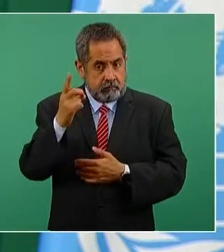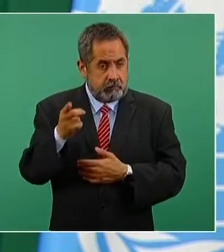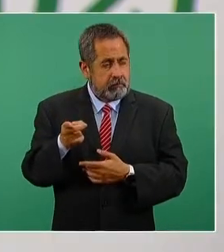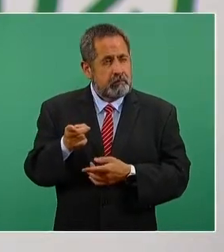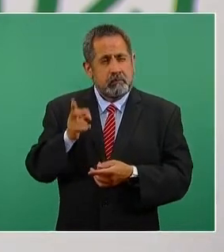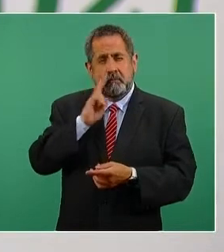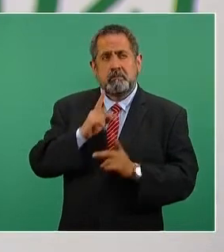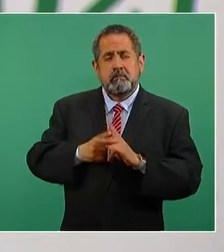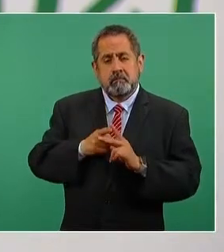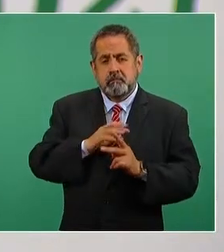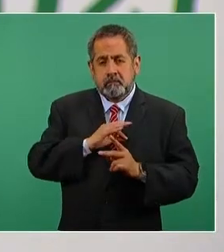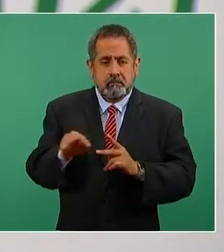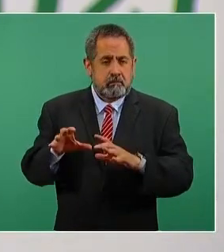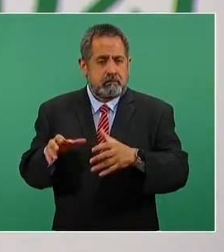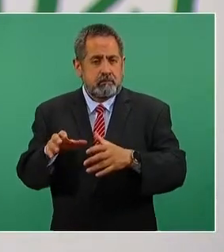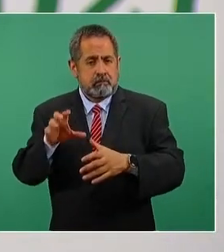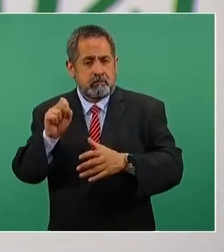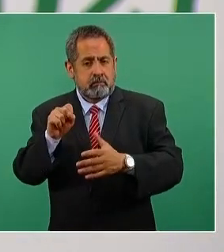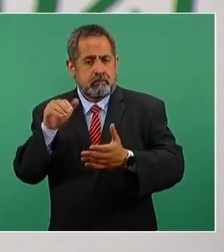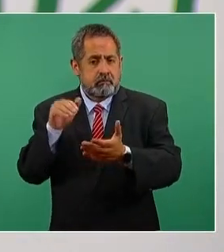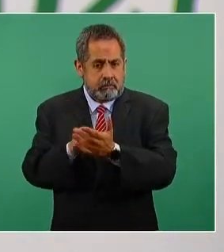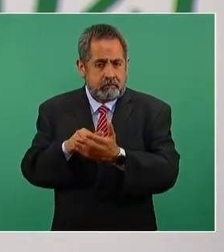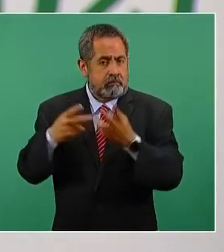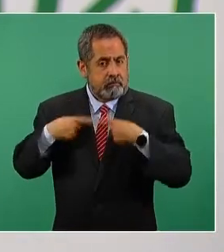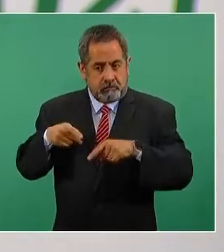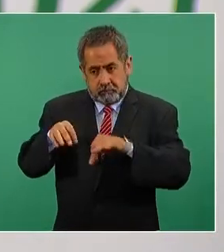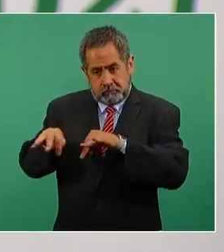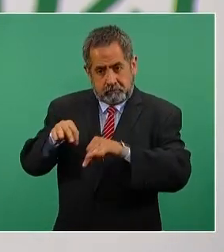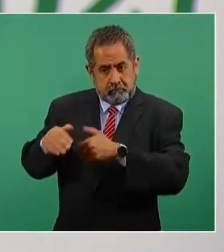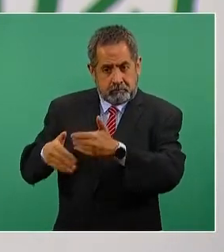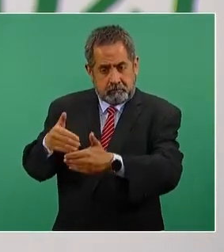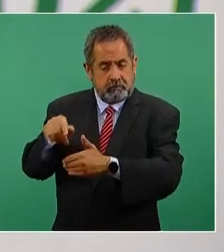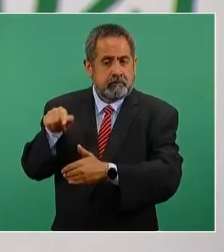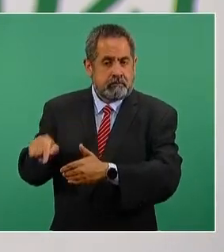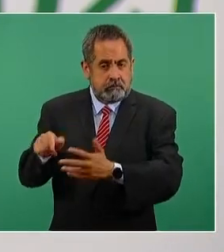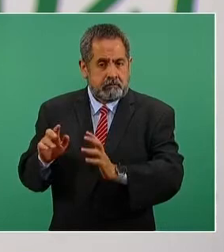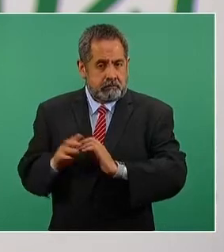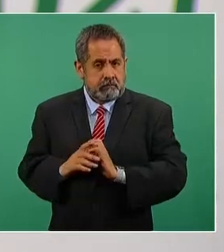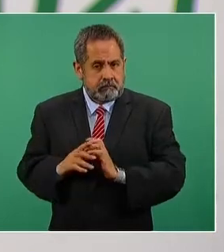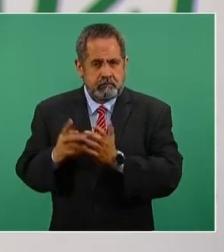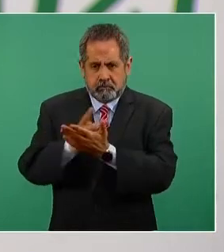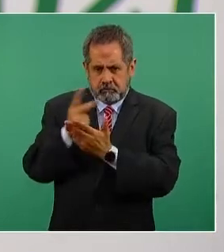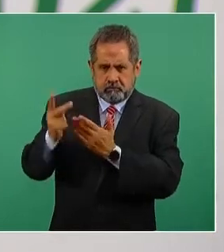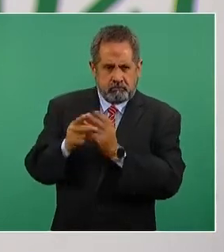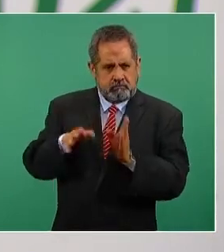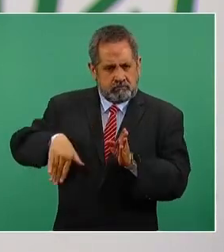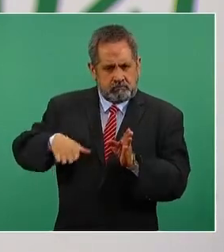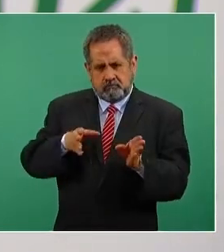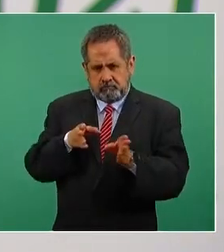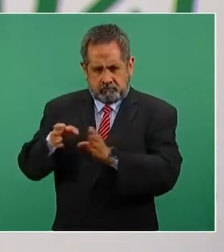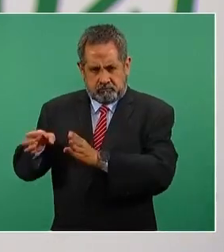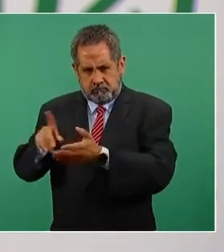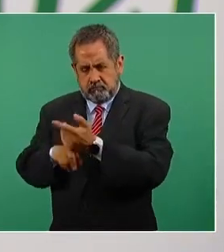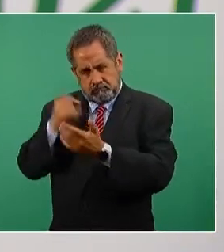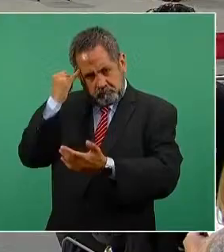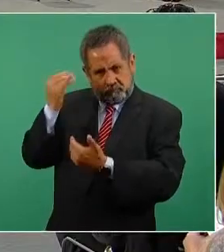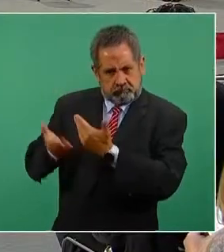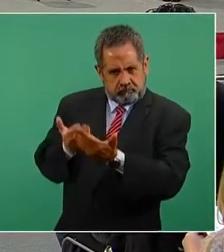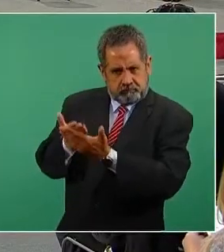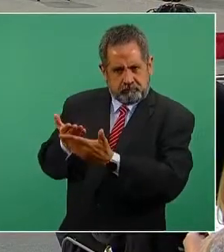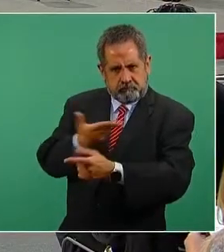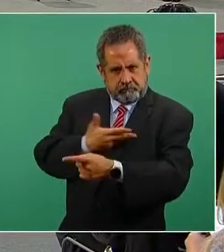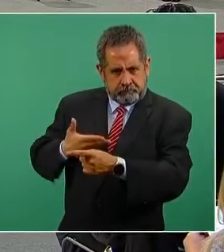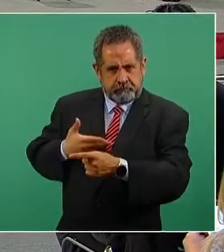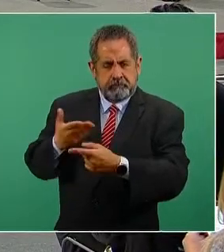puedes tener del orden de 60,000 personas trabajando con los programas que ya describí, que son los que propuso el presidente López